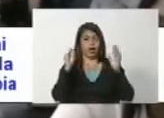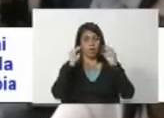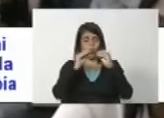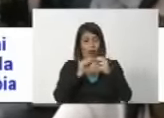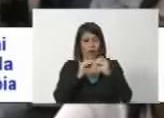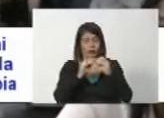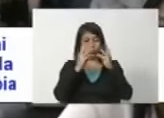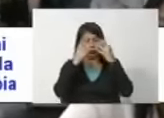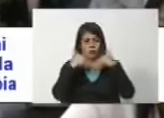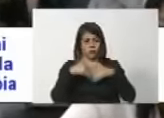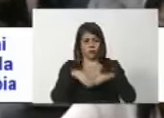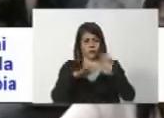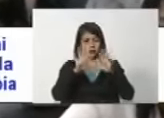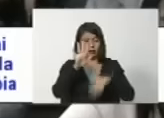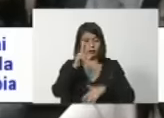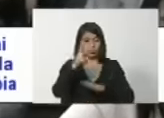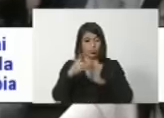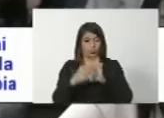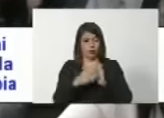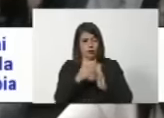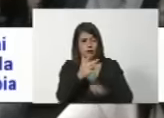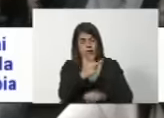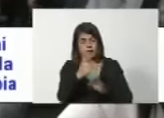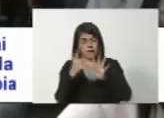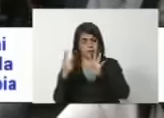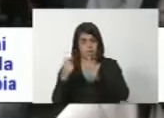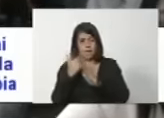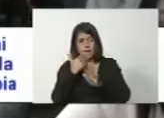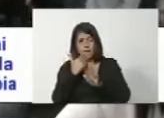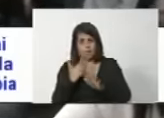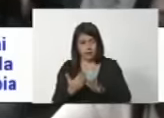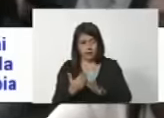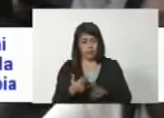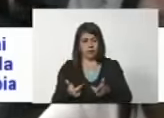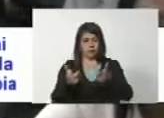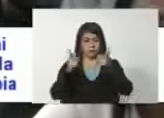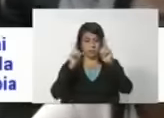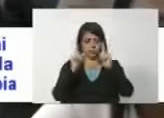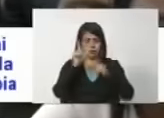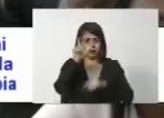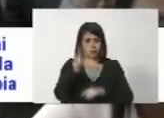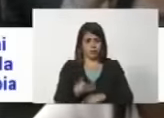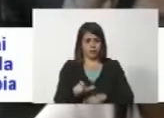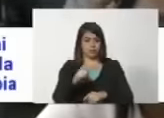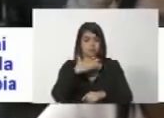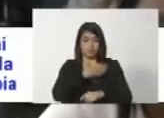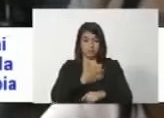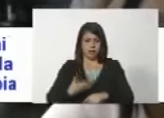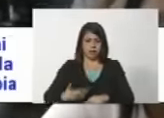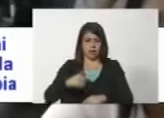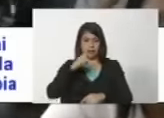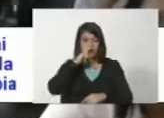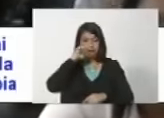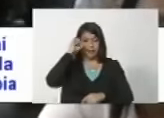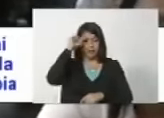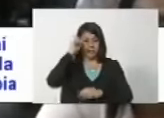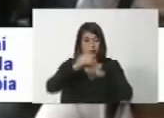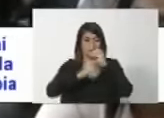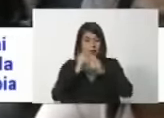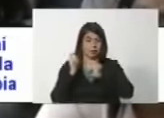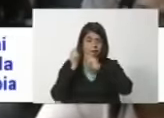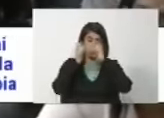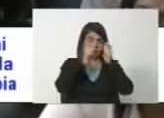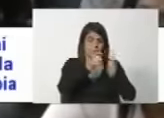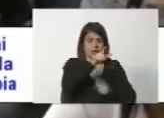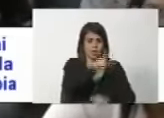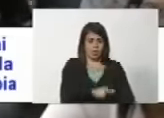concordancia con el numeral 15 del 236, y solicitamos sea autorizado al ciudadano presidente de la República para